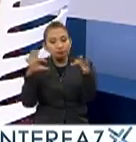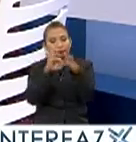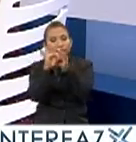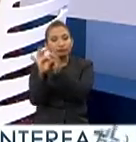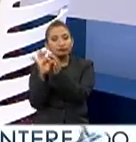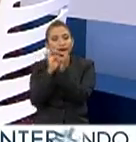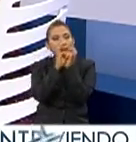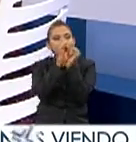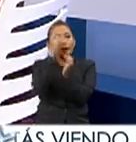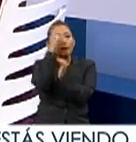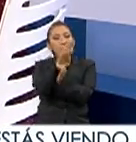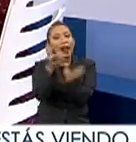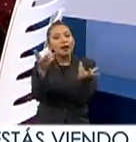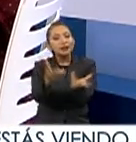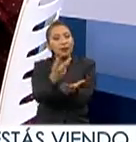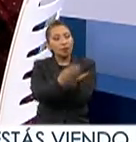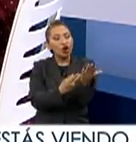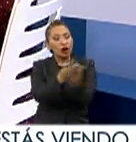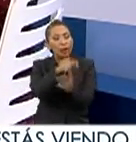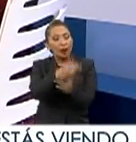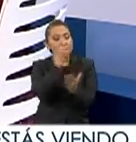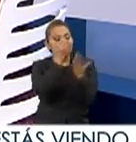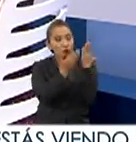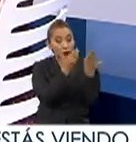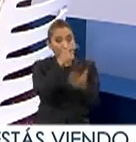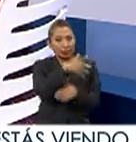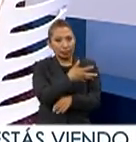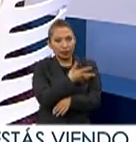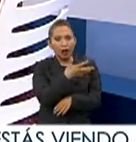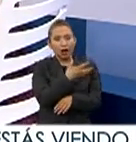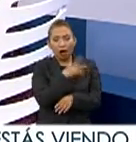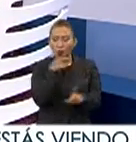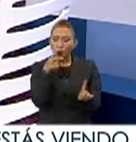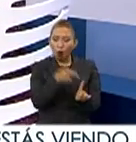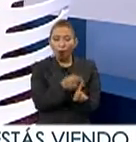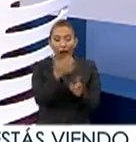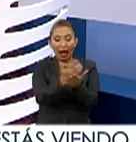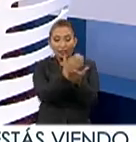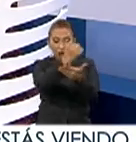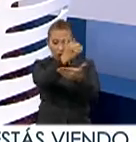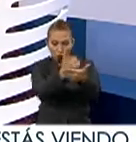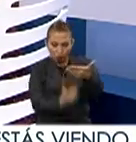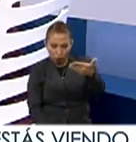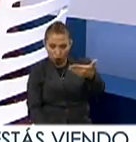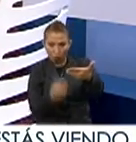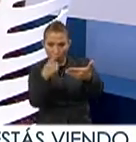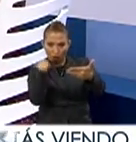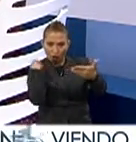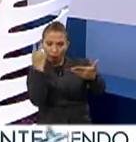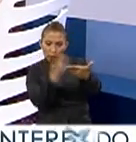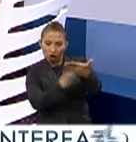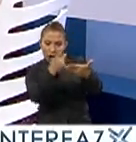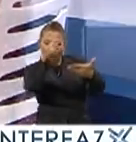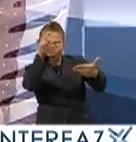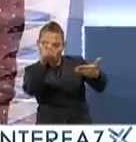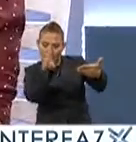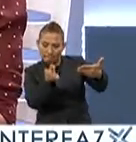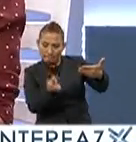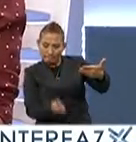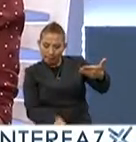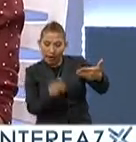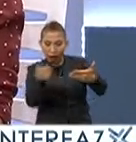unen para crear estos programas de estudio y tienen una especie de catálogo, ¿no? de estos programas en los